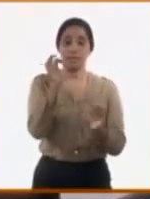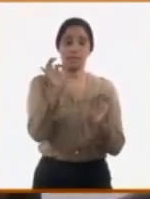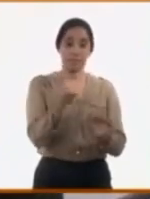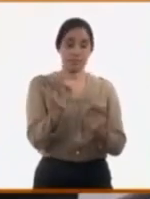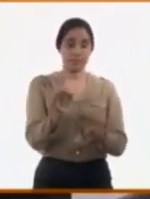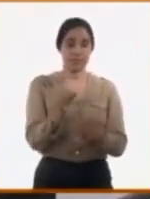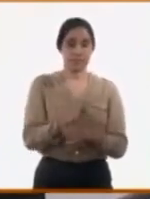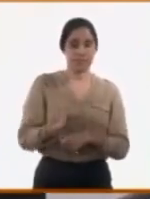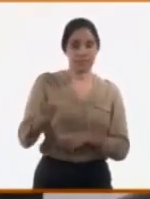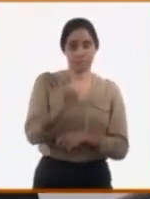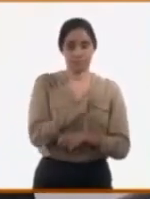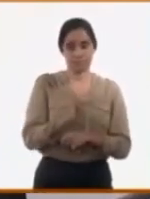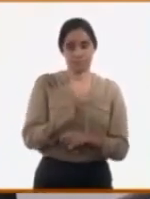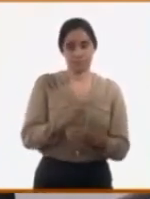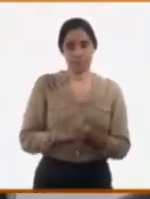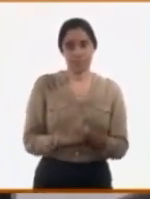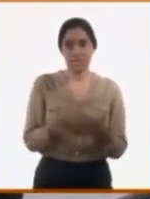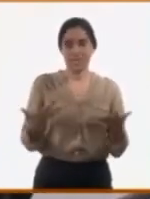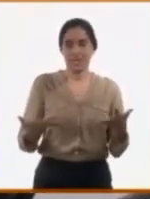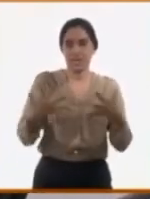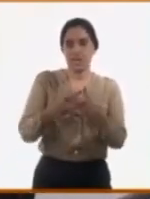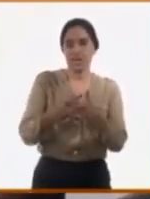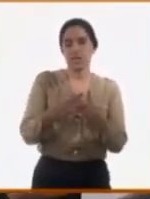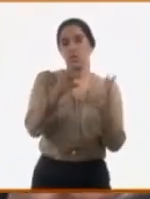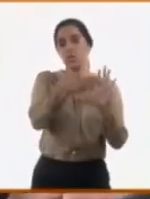de la interdisciplinaridad y la